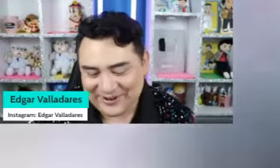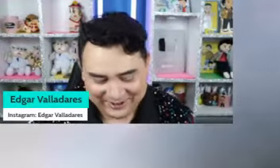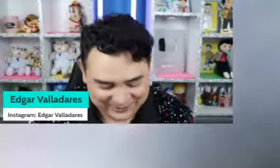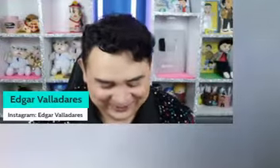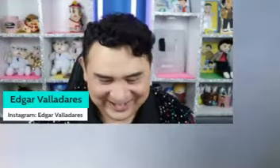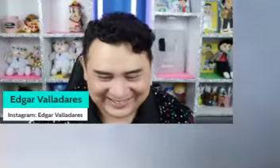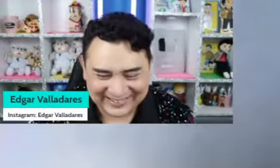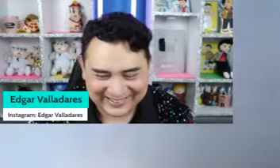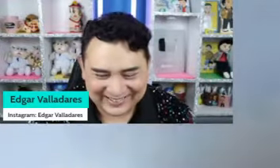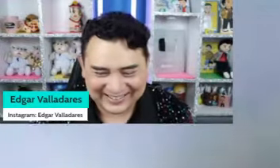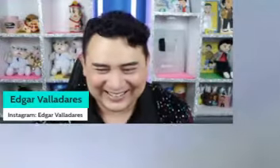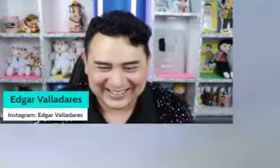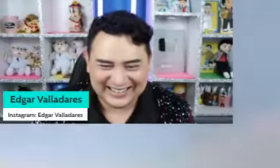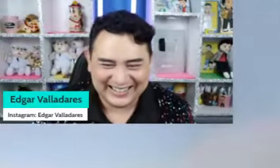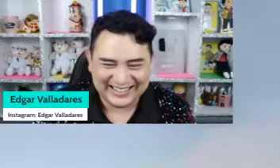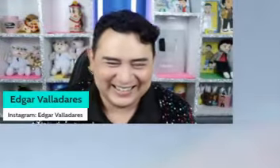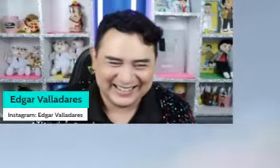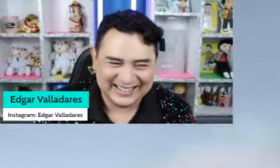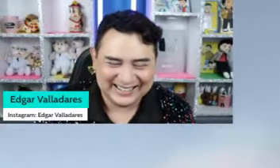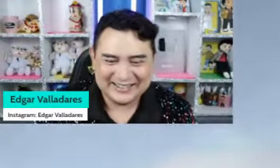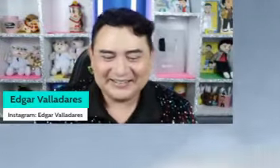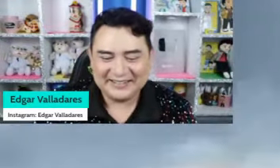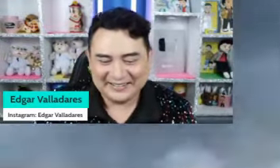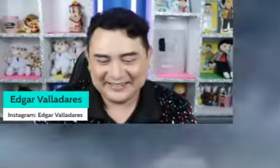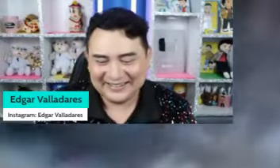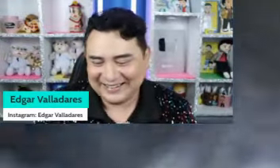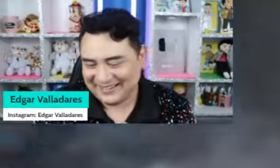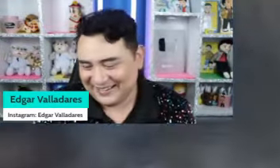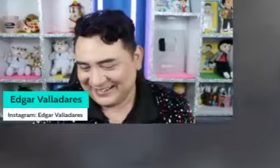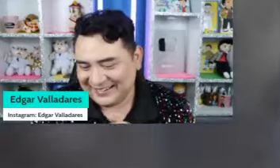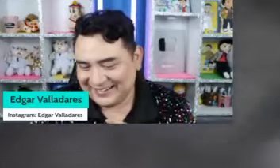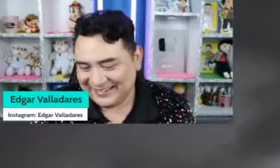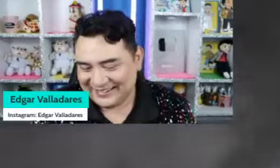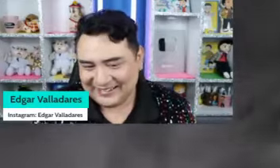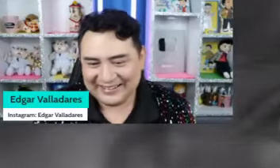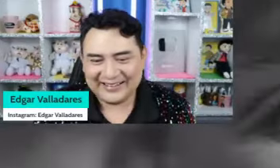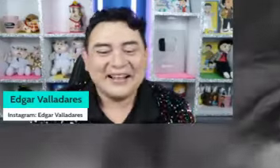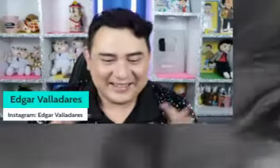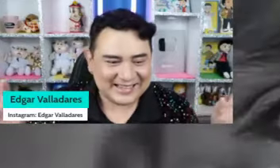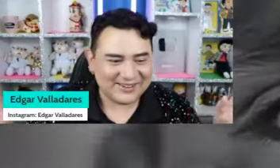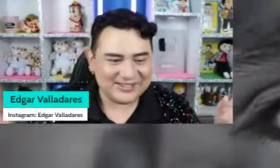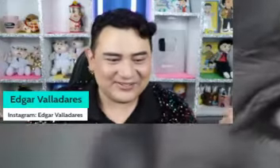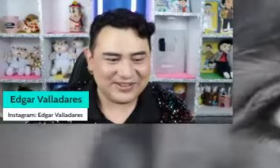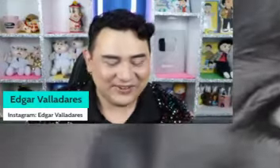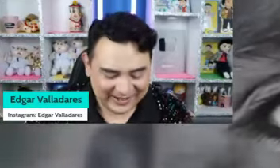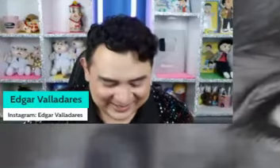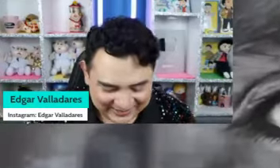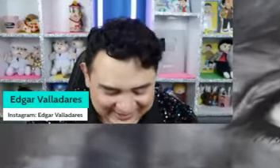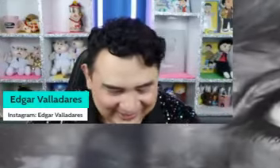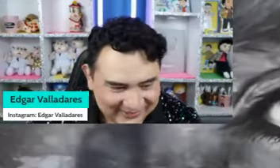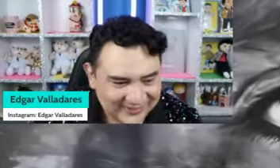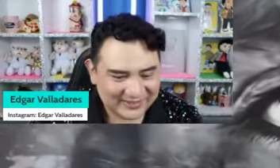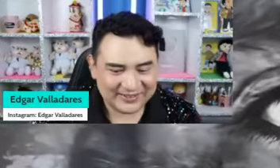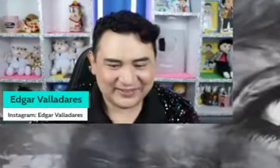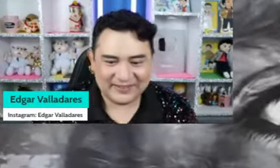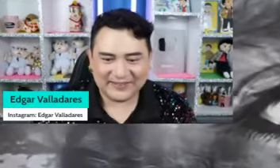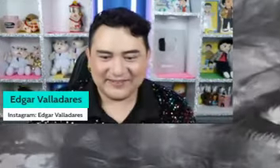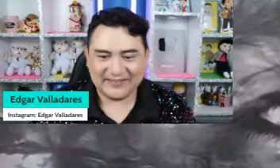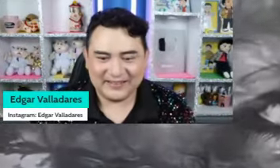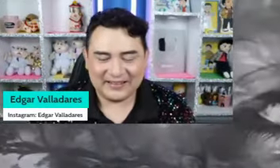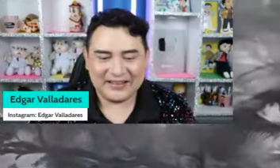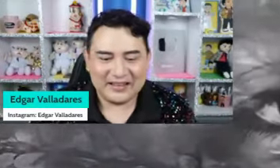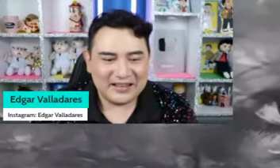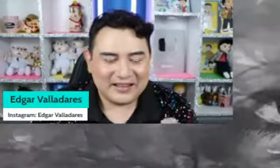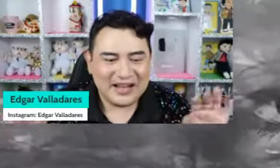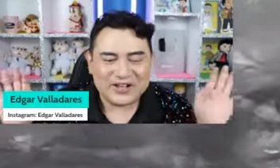música con copyright, ¿no? No, de acuerdo con el tío. Estamos en vivo. Ya estamos en vivo, eso, eso. ¿A lo apoyas, amigo? ¿A